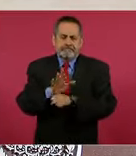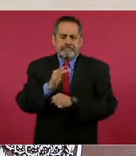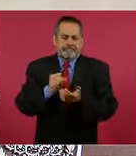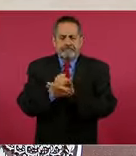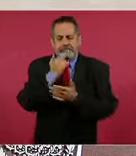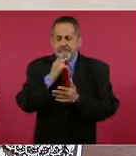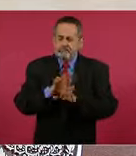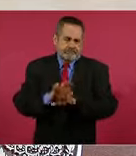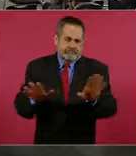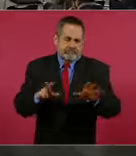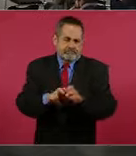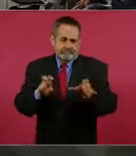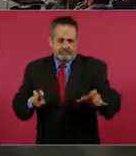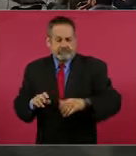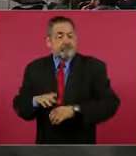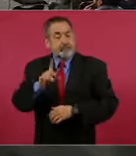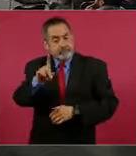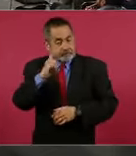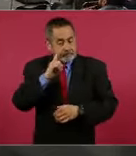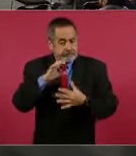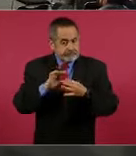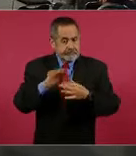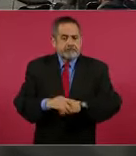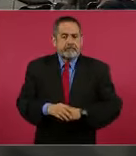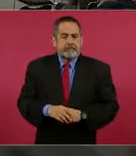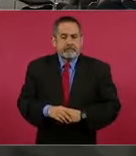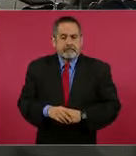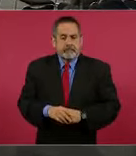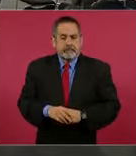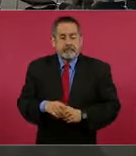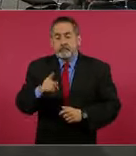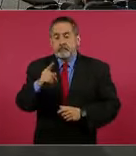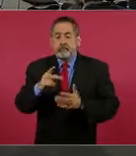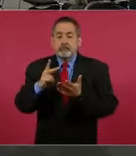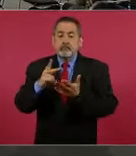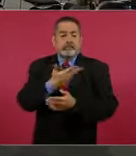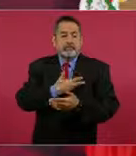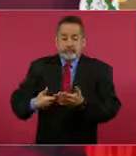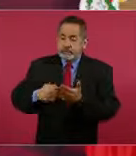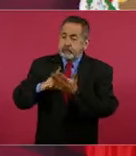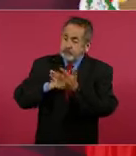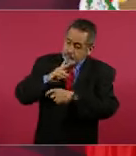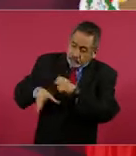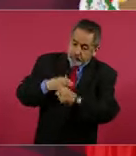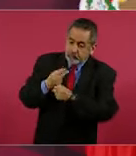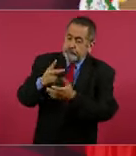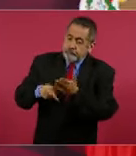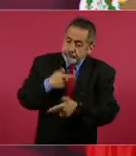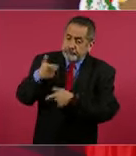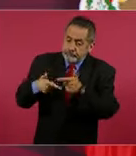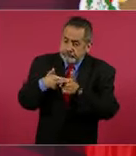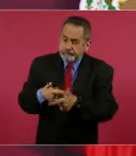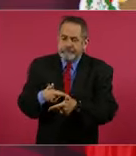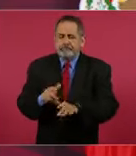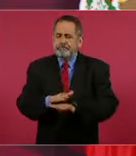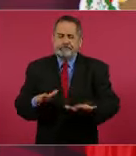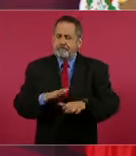sostengo. Primero, que no debe haber reelección. Segundo,